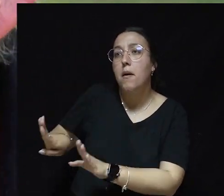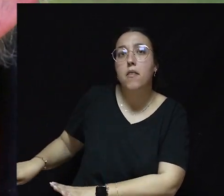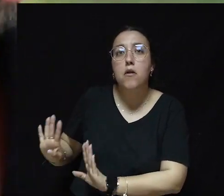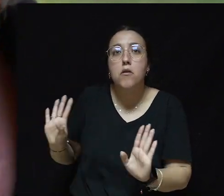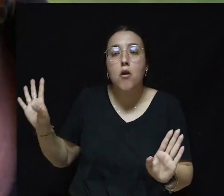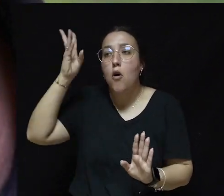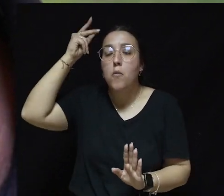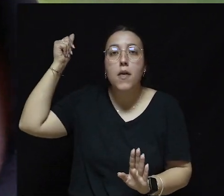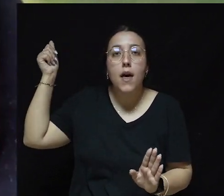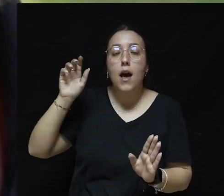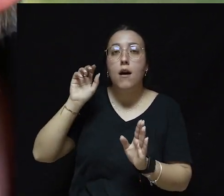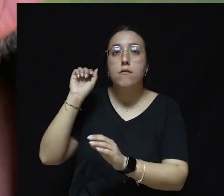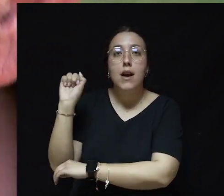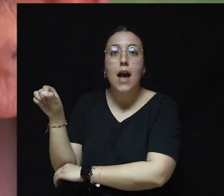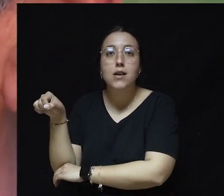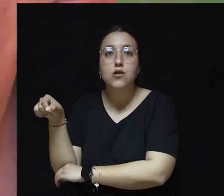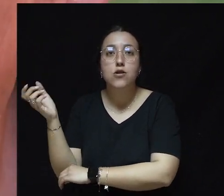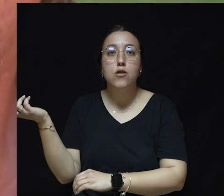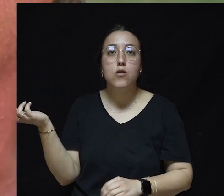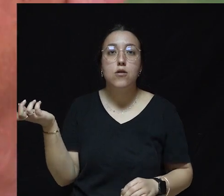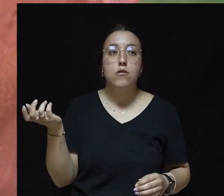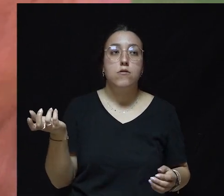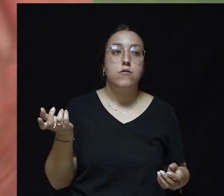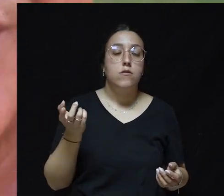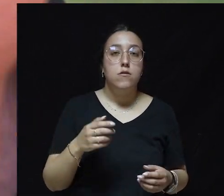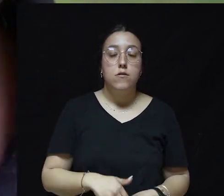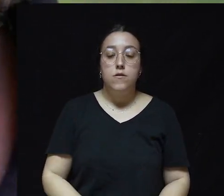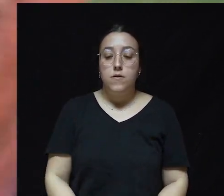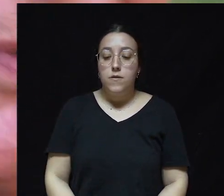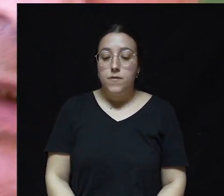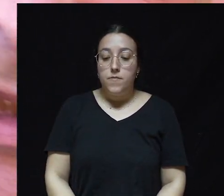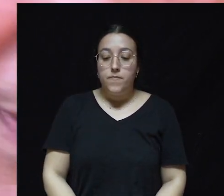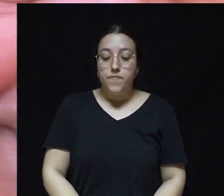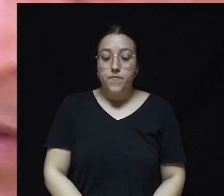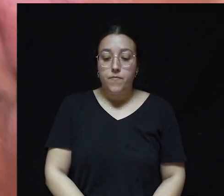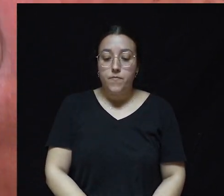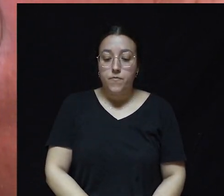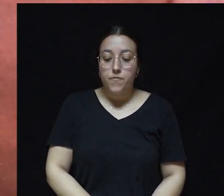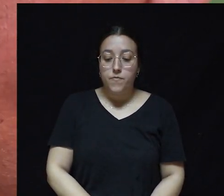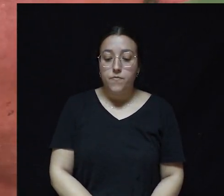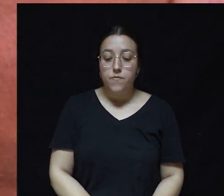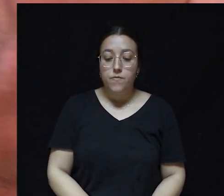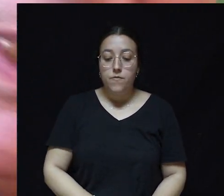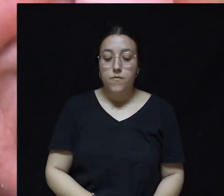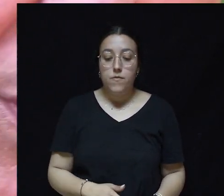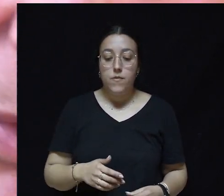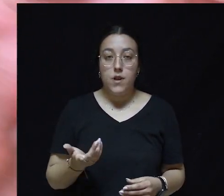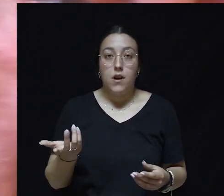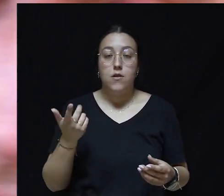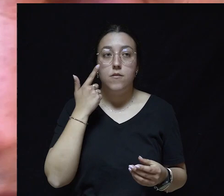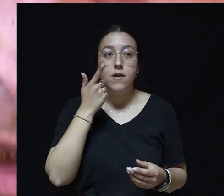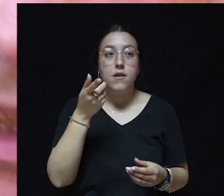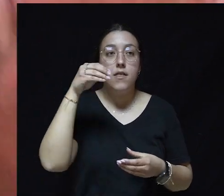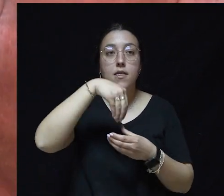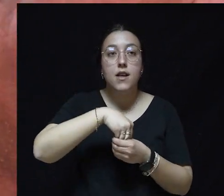desfase de 2, 3, 4 cursos académicos, y entonces dentro del aula en el instituto,